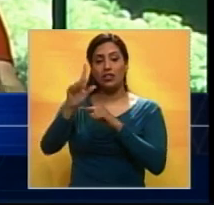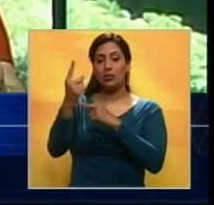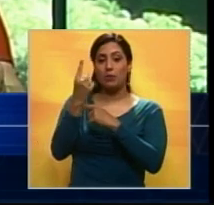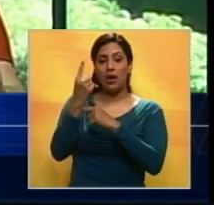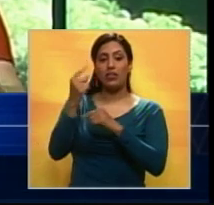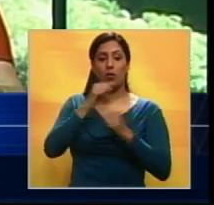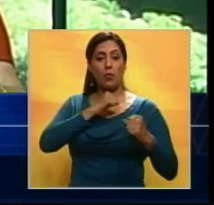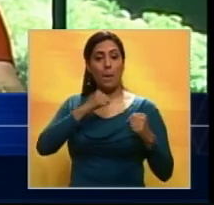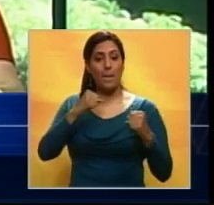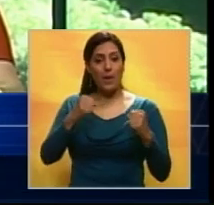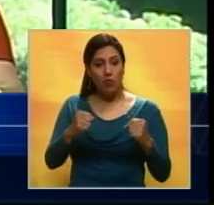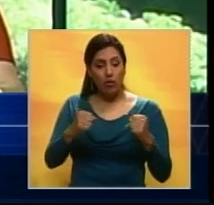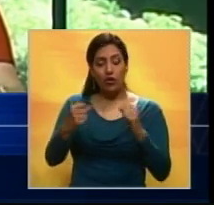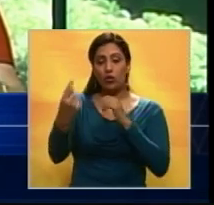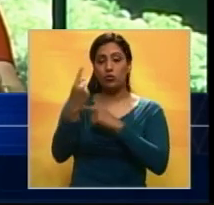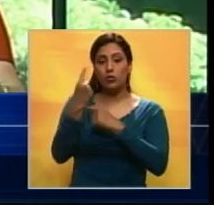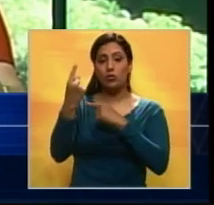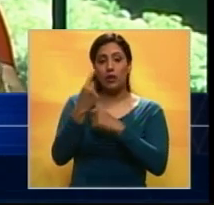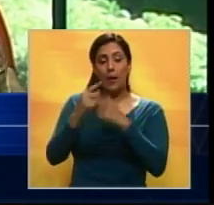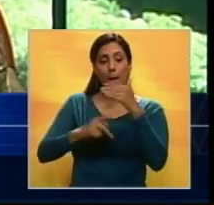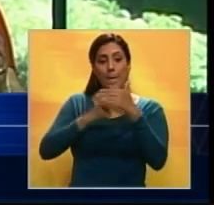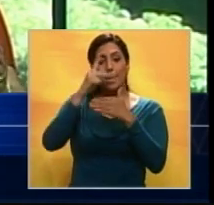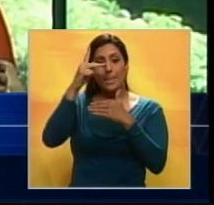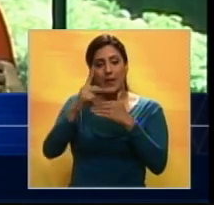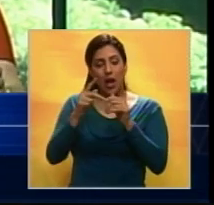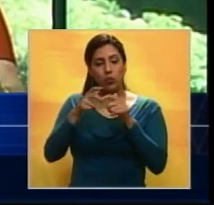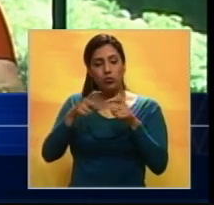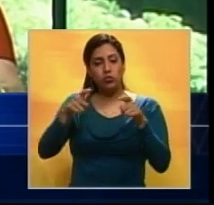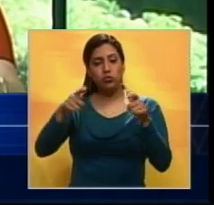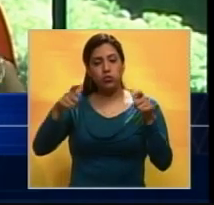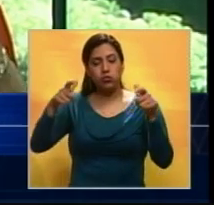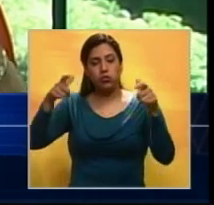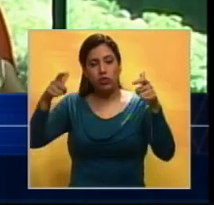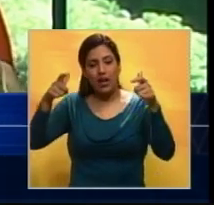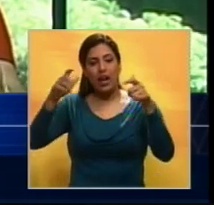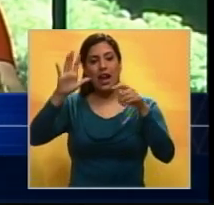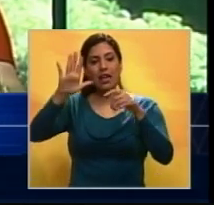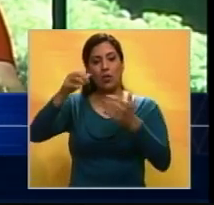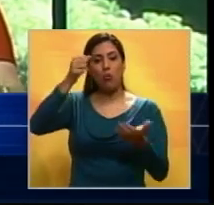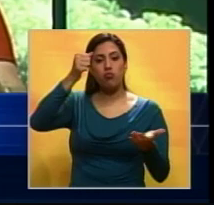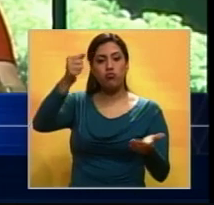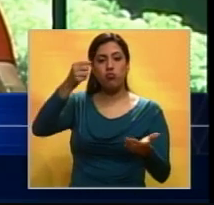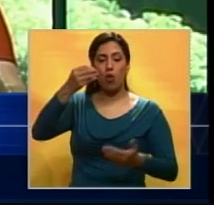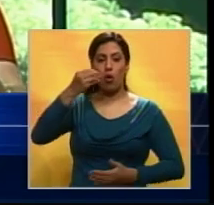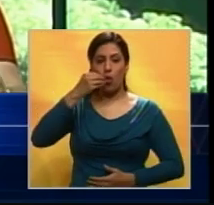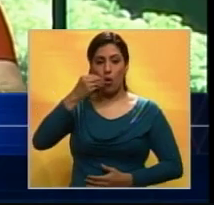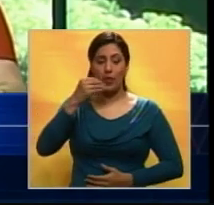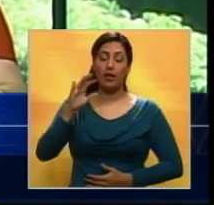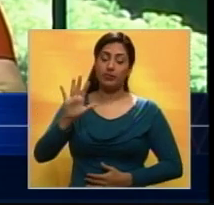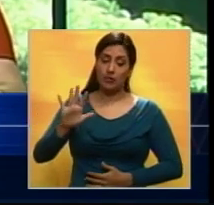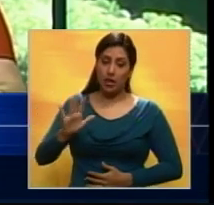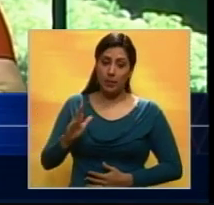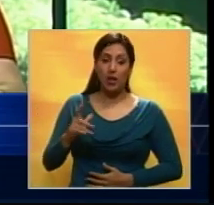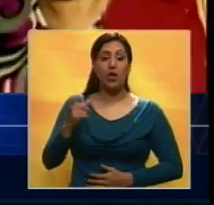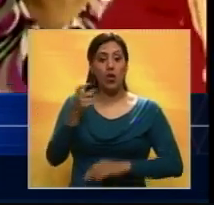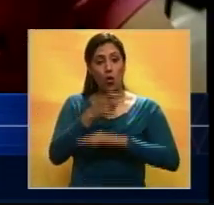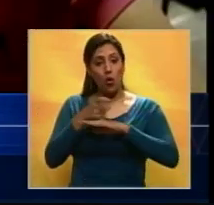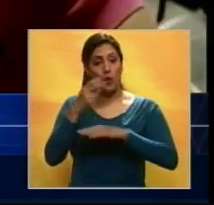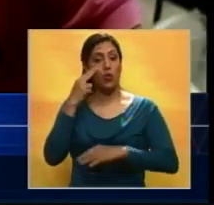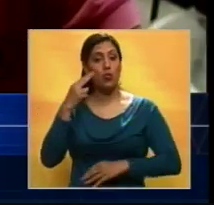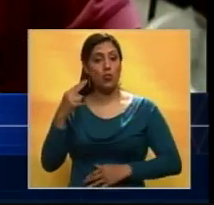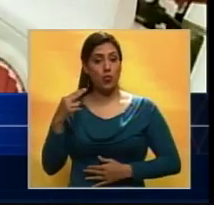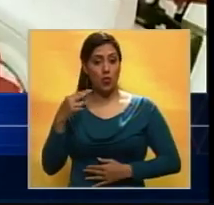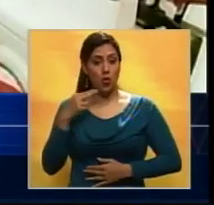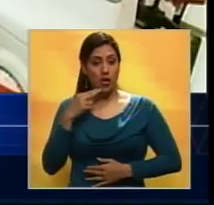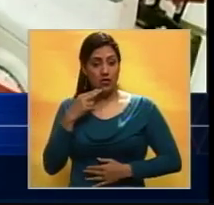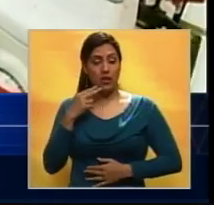del fortalecimiento y cumplimiento del plan de expansión de los CLAT. Asimismo, el gobierno